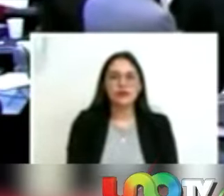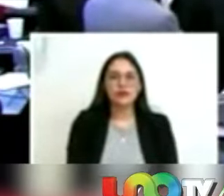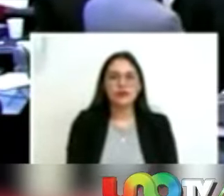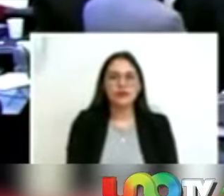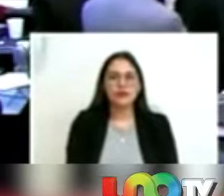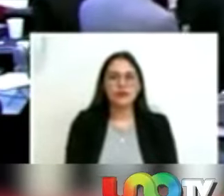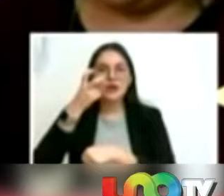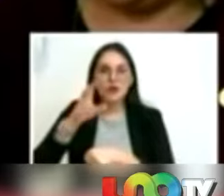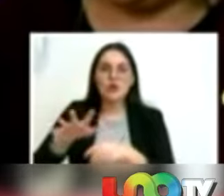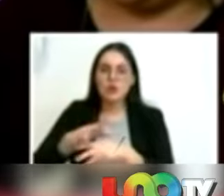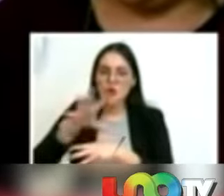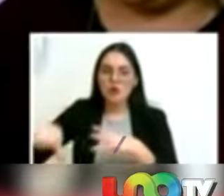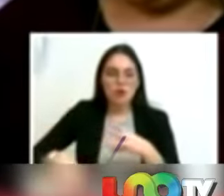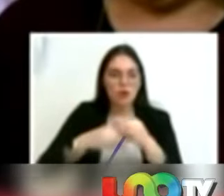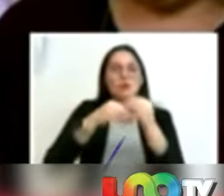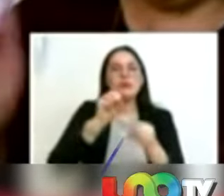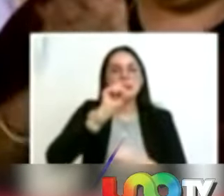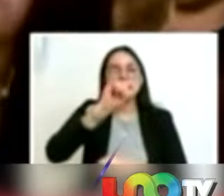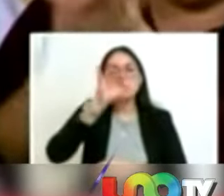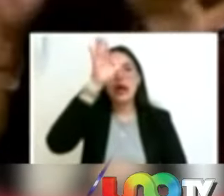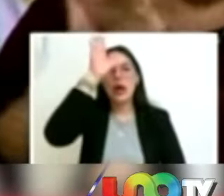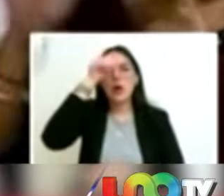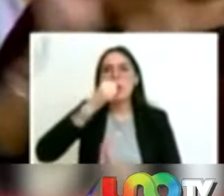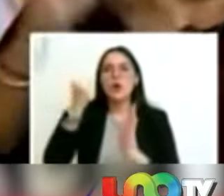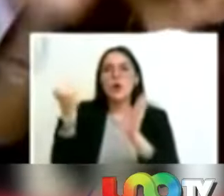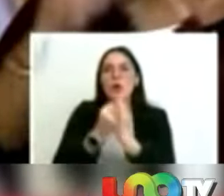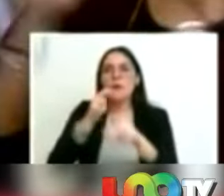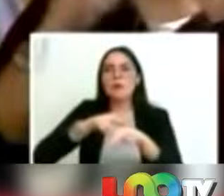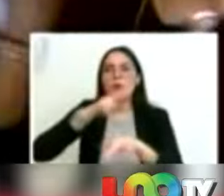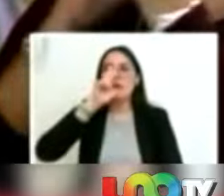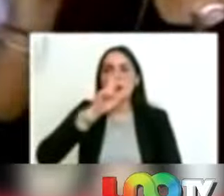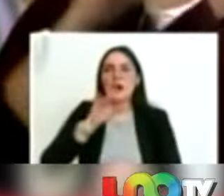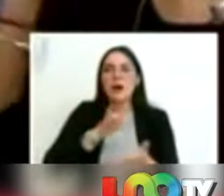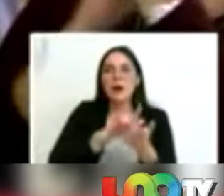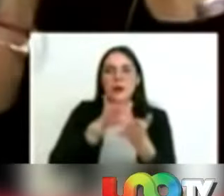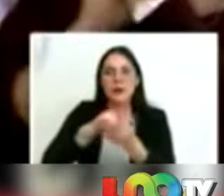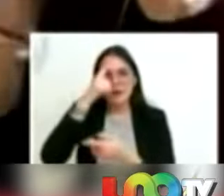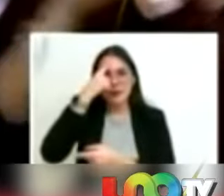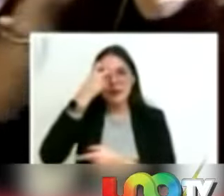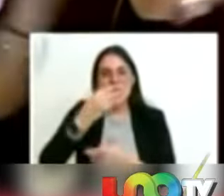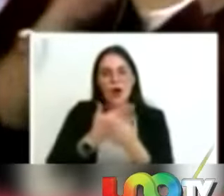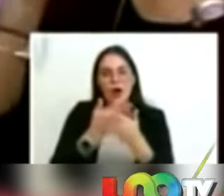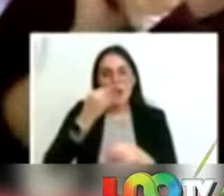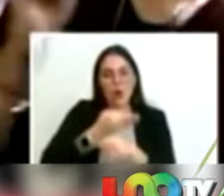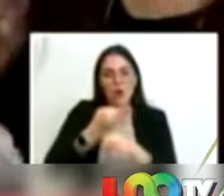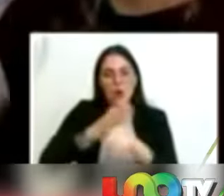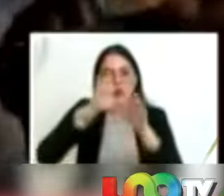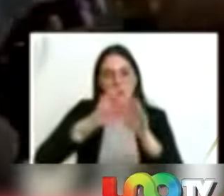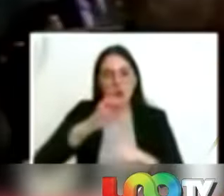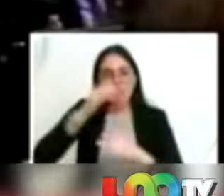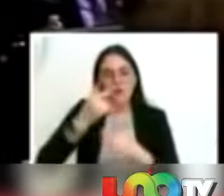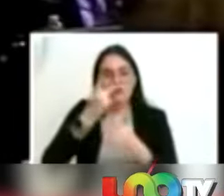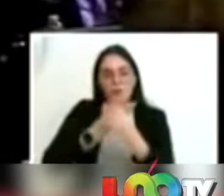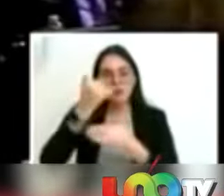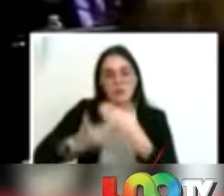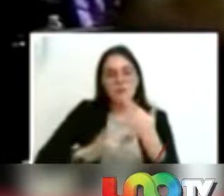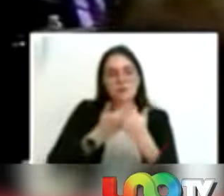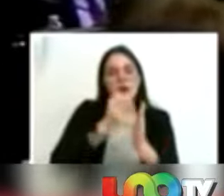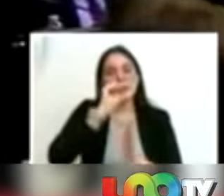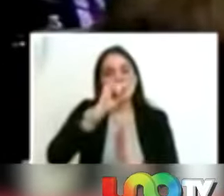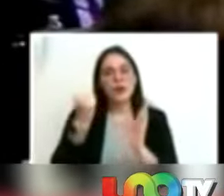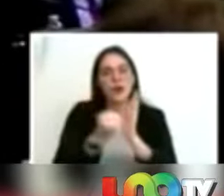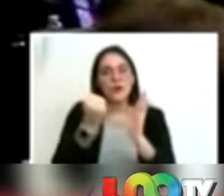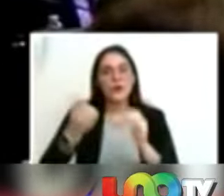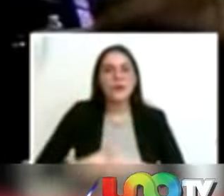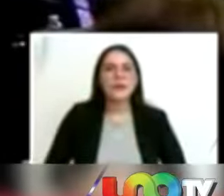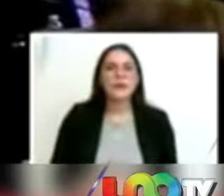discutido el tema. A las 0 horas y 3 minutos de este miércoles 11 de septiembre, con 86 votos a favor y 41 en contra, se aprobó en lo